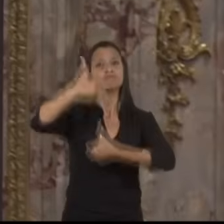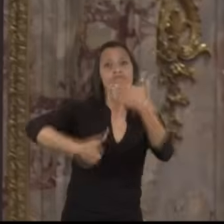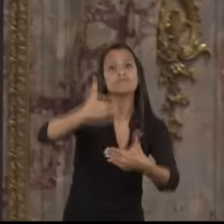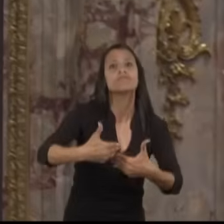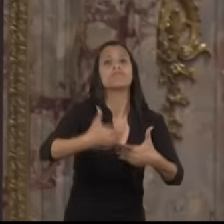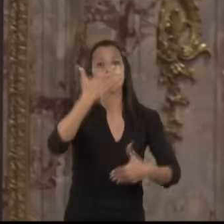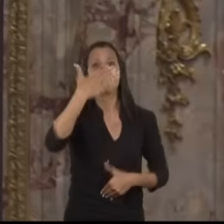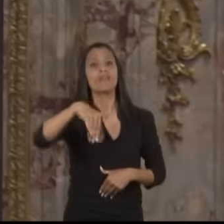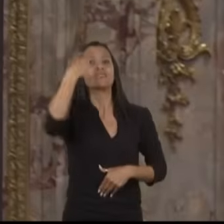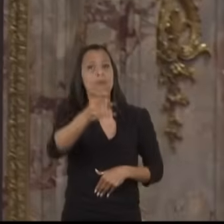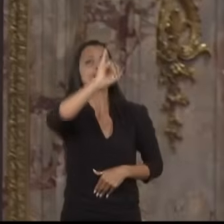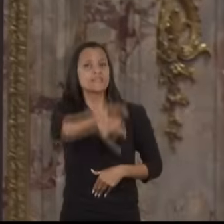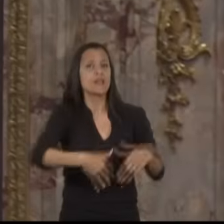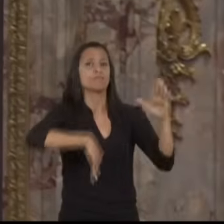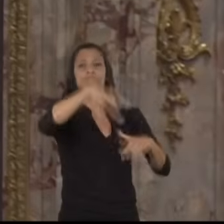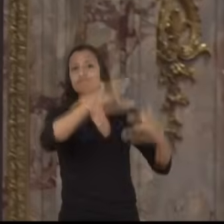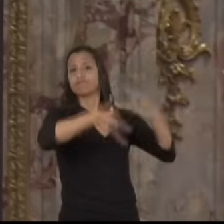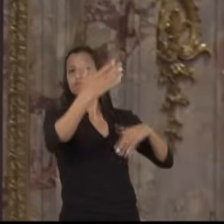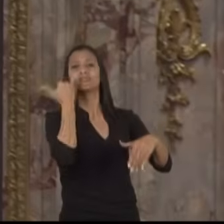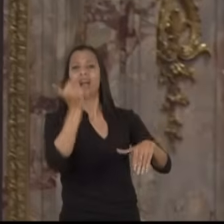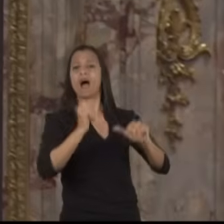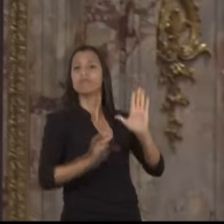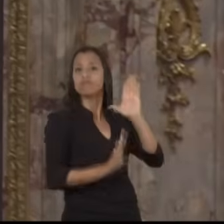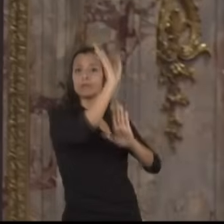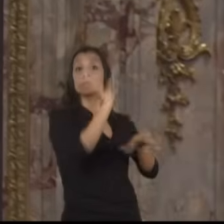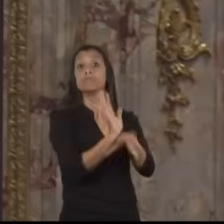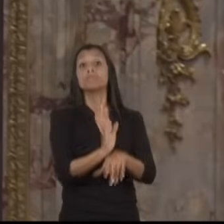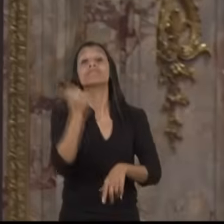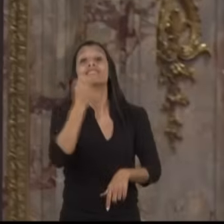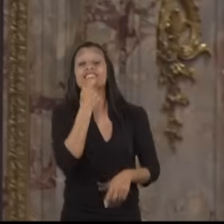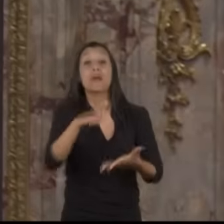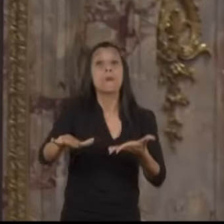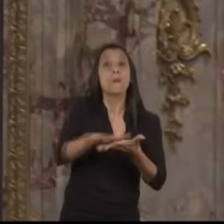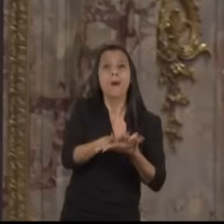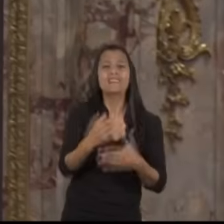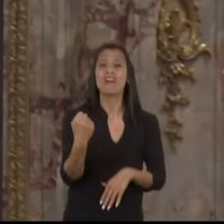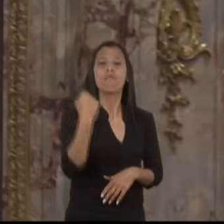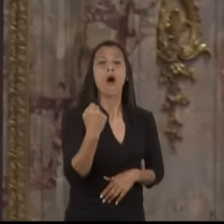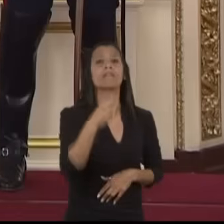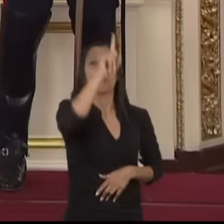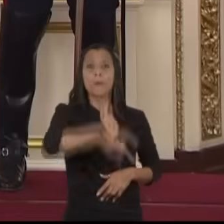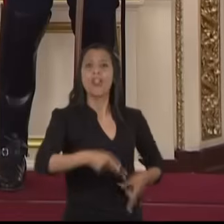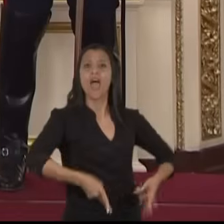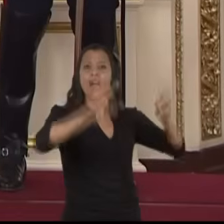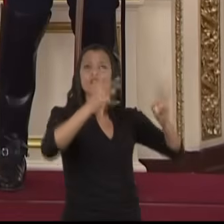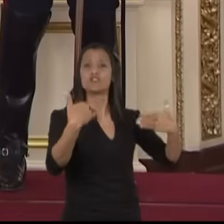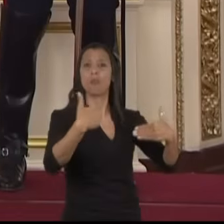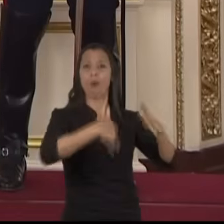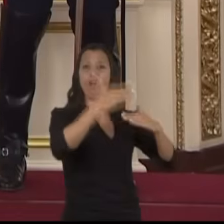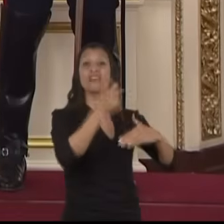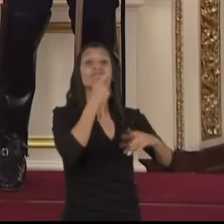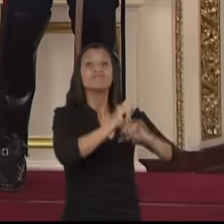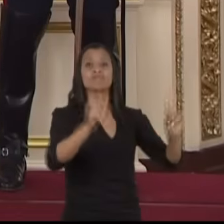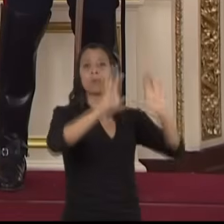obra. Son sus componentes esenciales, dado que sin los cimientos el edificio colapsa.